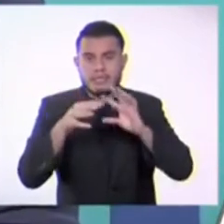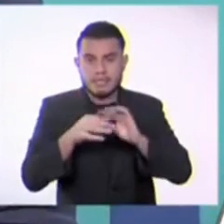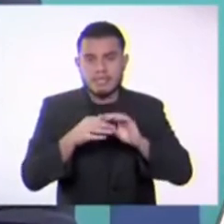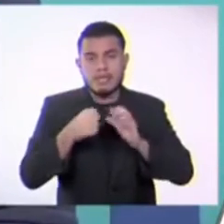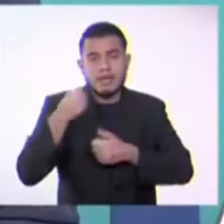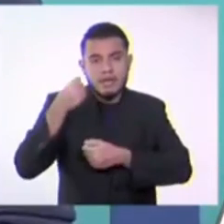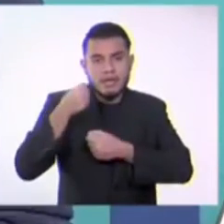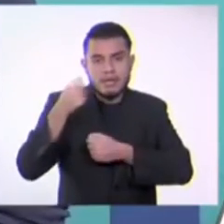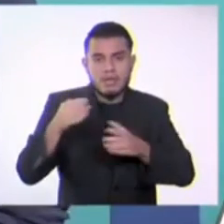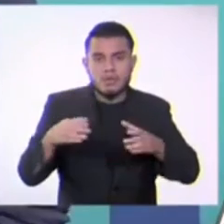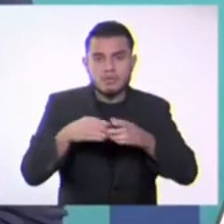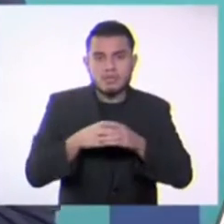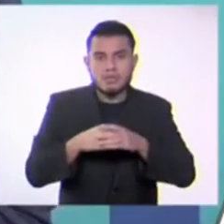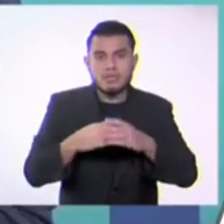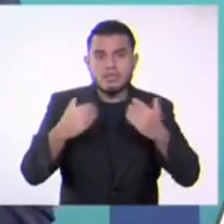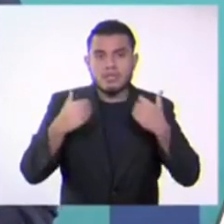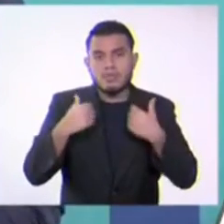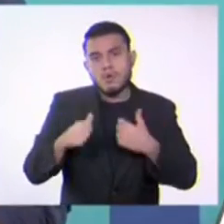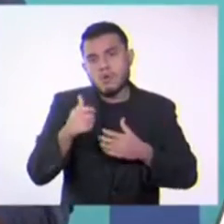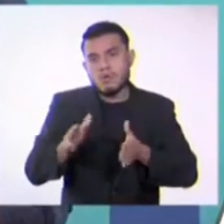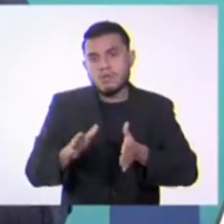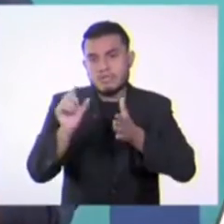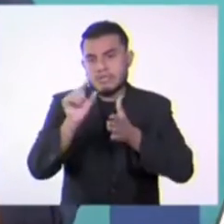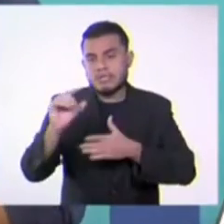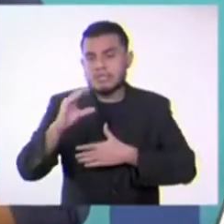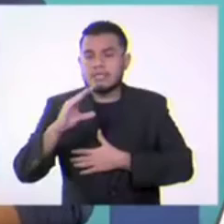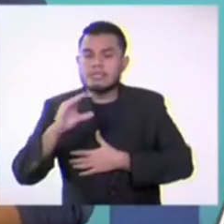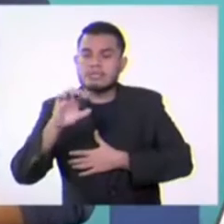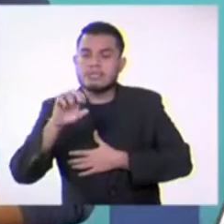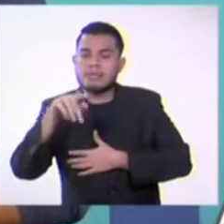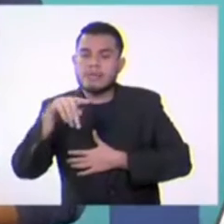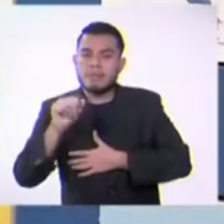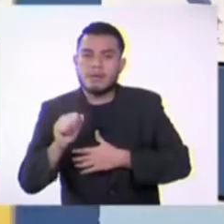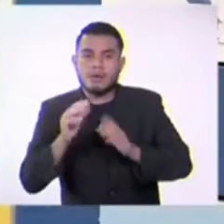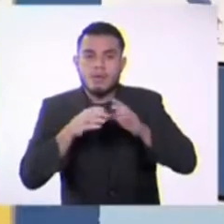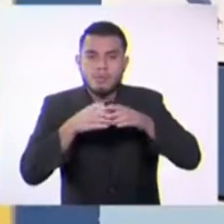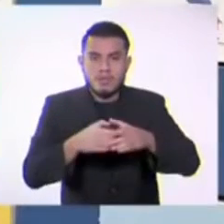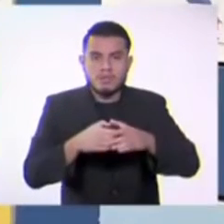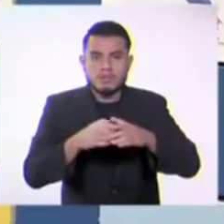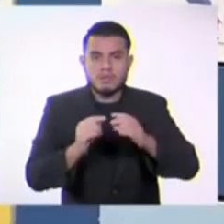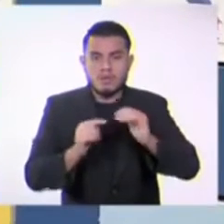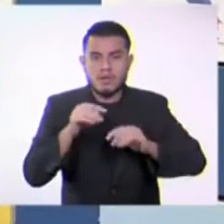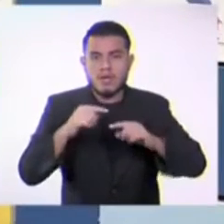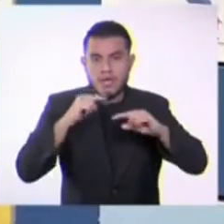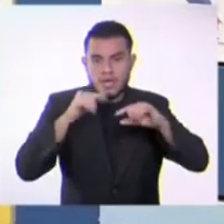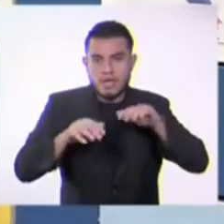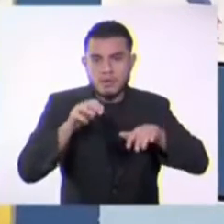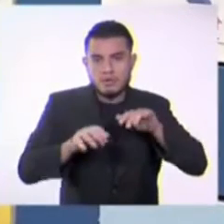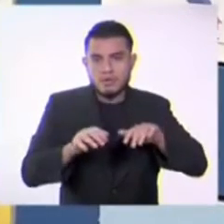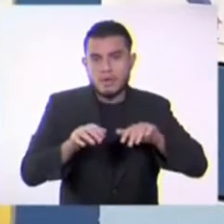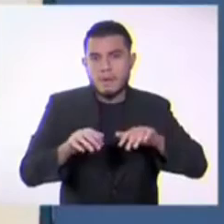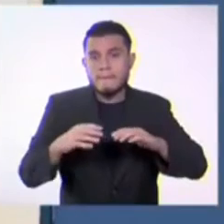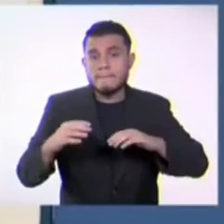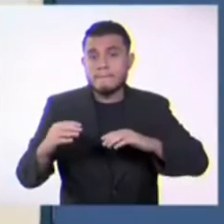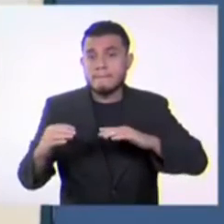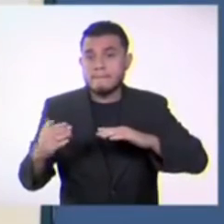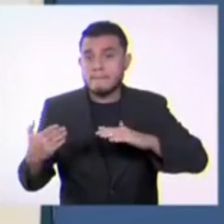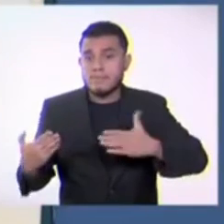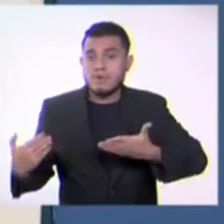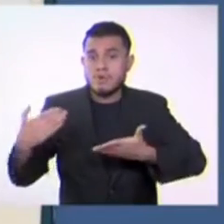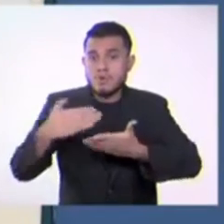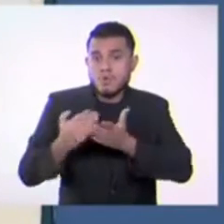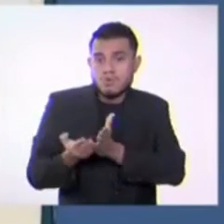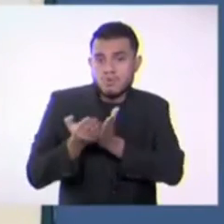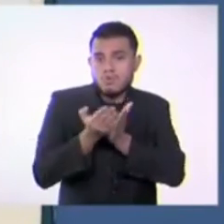del Consejo. Y también tenemos otra institución, CEPA. CEPA, la Comisión Ejecutiva Portuaria del Puerto de Acajutla, nace en